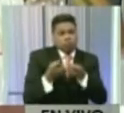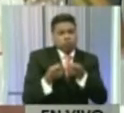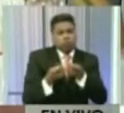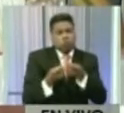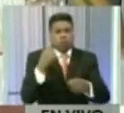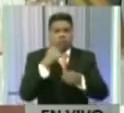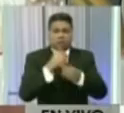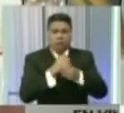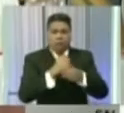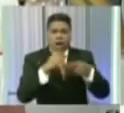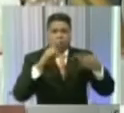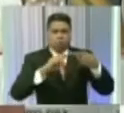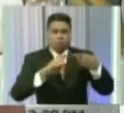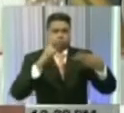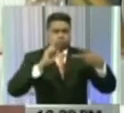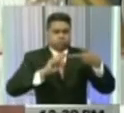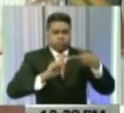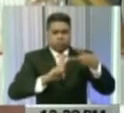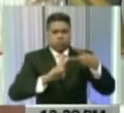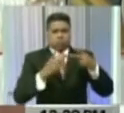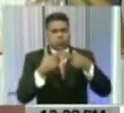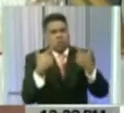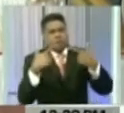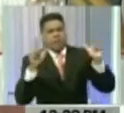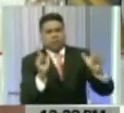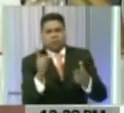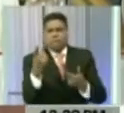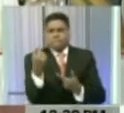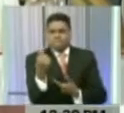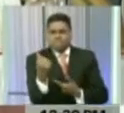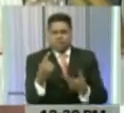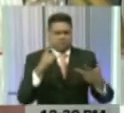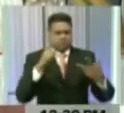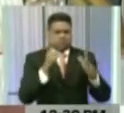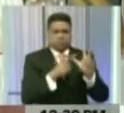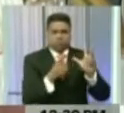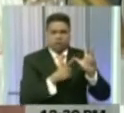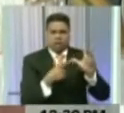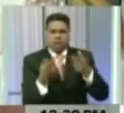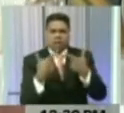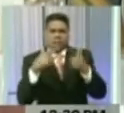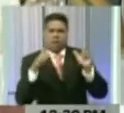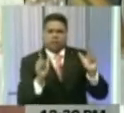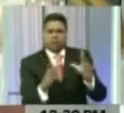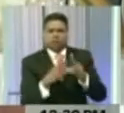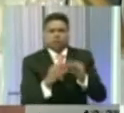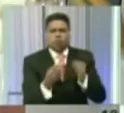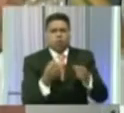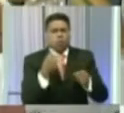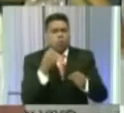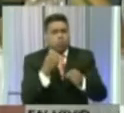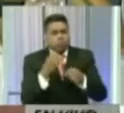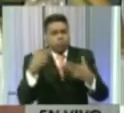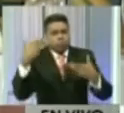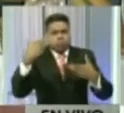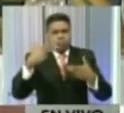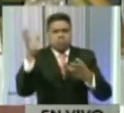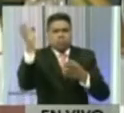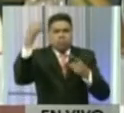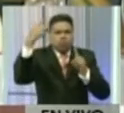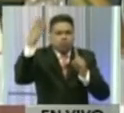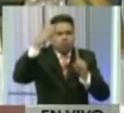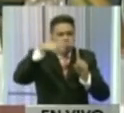privatización de las empresas del Estado, la liberación de los precios, la liberación de las tarifas de los servicios públicos, todo eso lo conocemos.